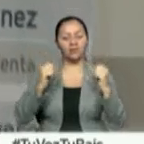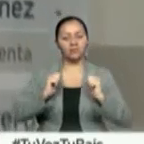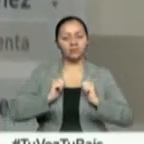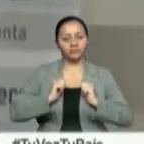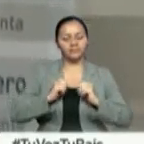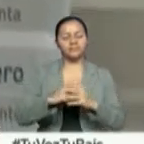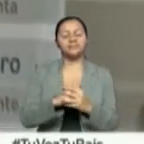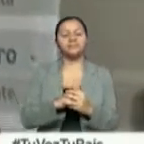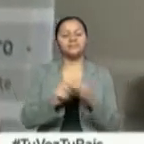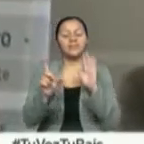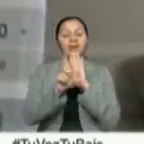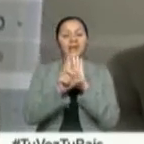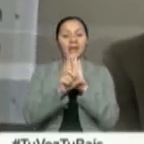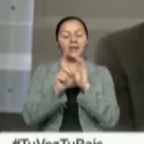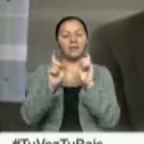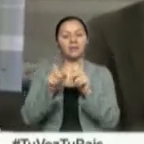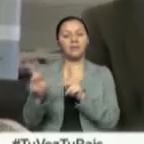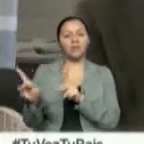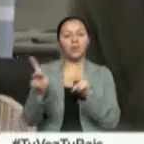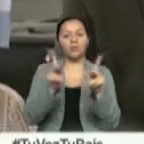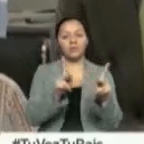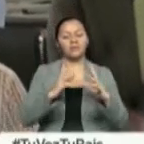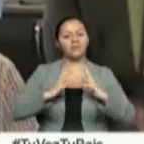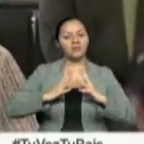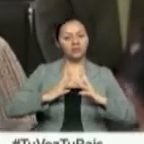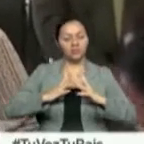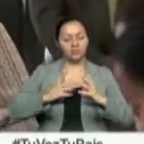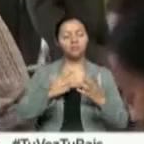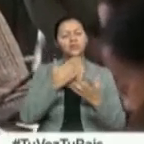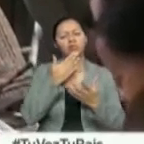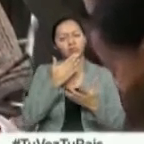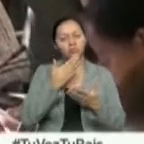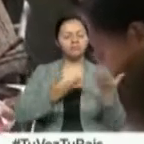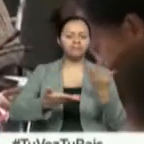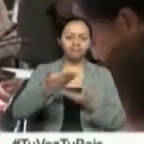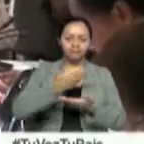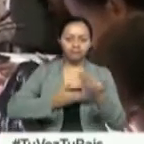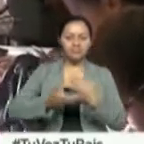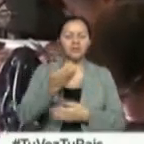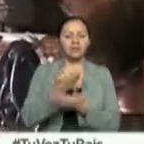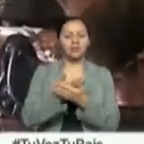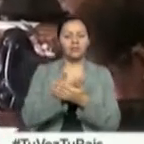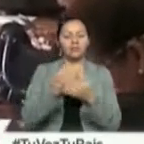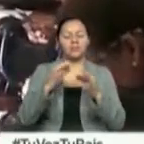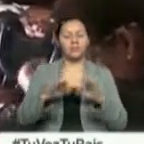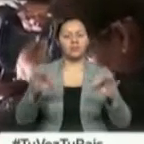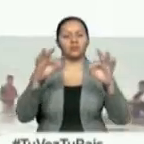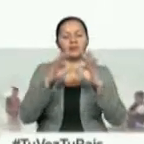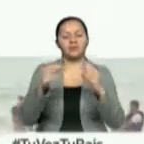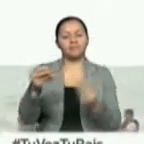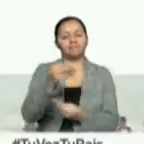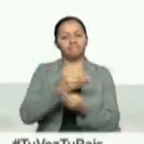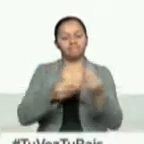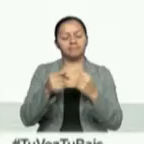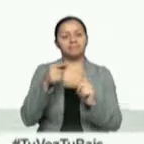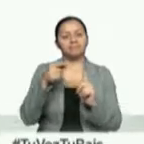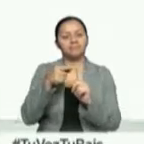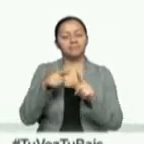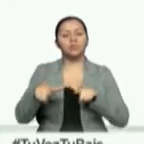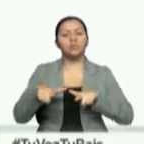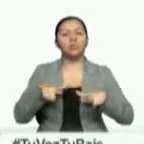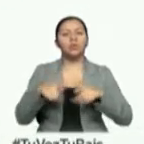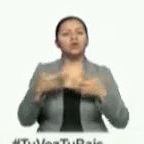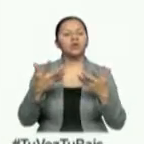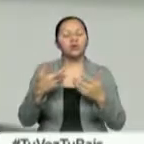la normativa busca crear puentes en los feriados con el fin de dinamizar la economía nacional principalmente en las zonas que fueron